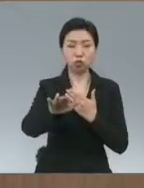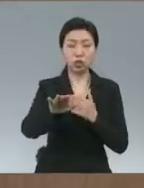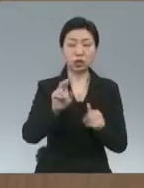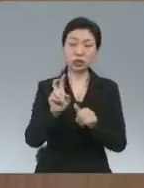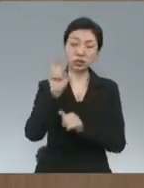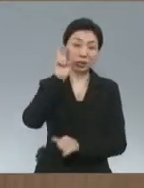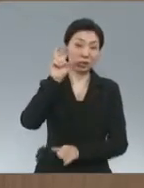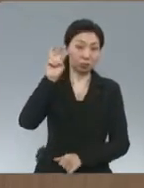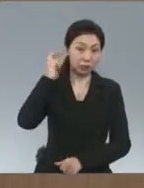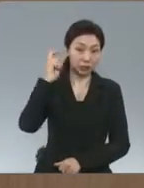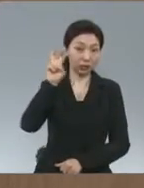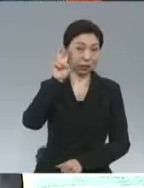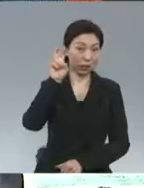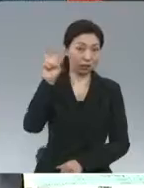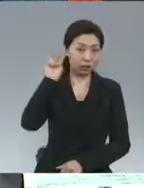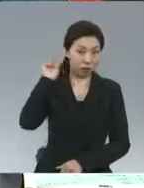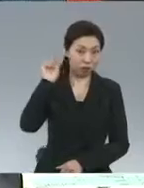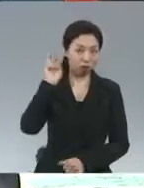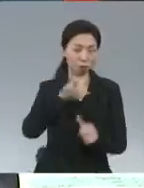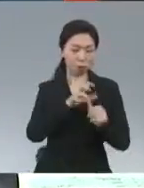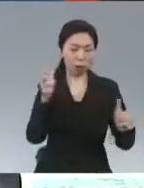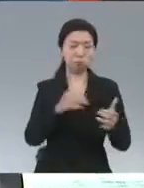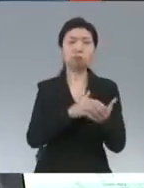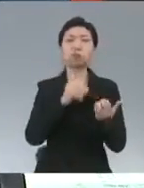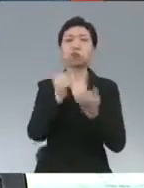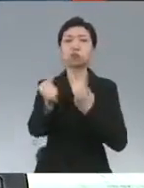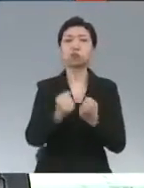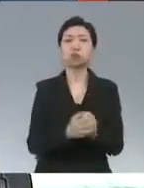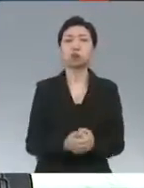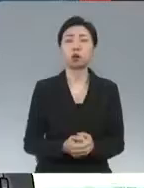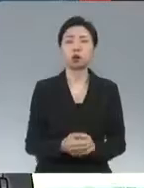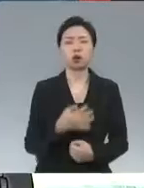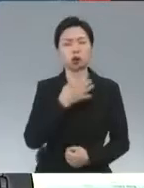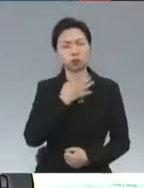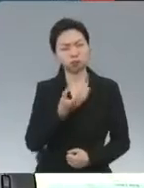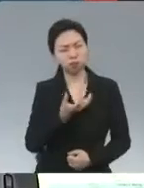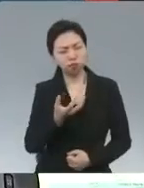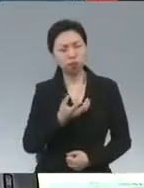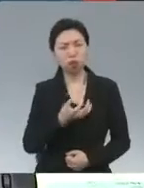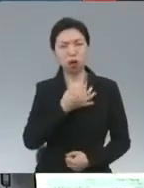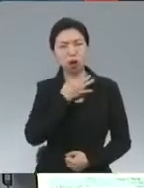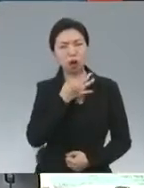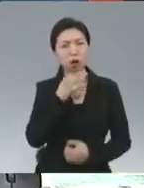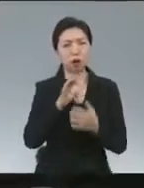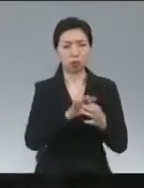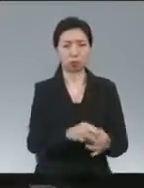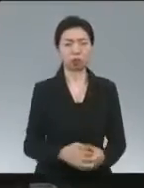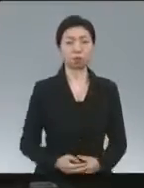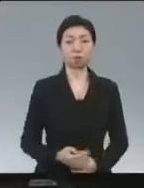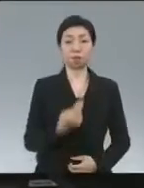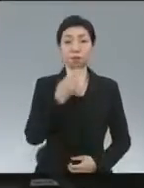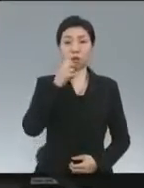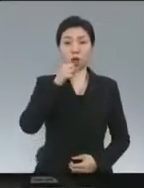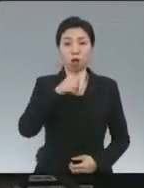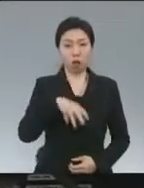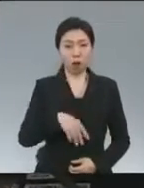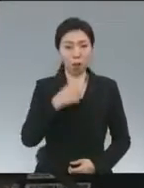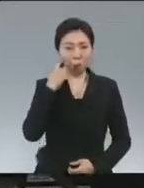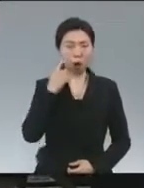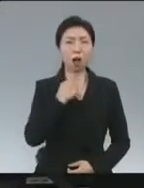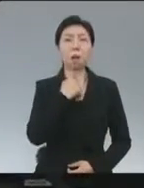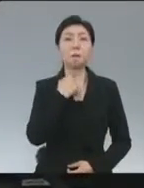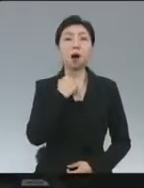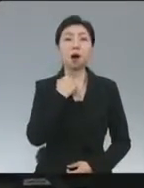meses después de dar negativo la última prueba antes de completar el aislamiento hacia algunos hospitales han activado un programa